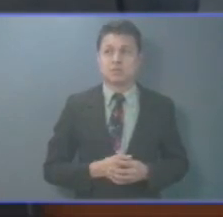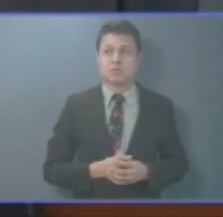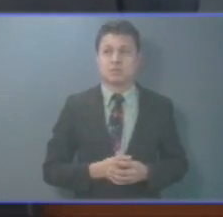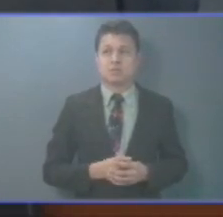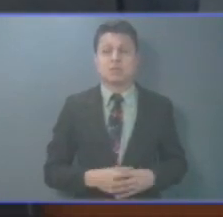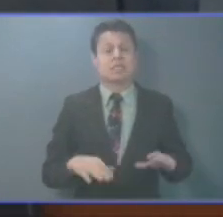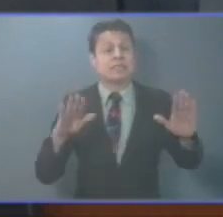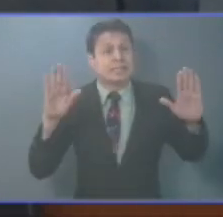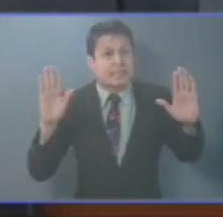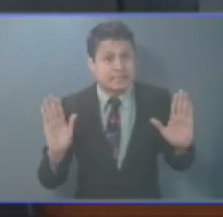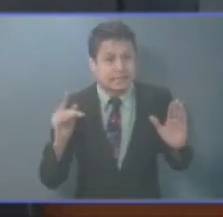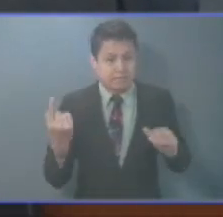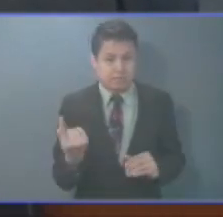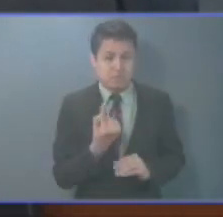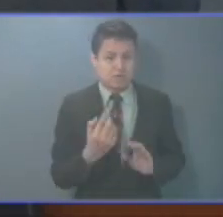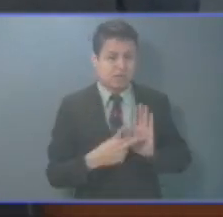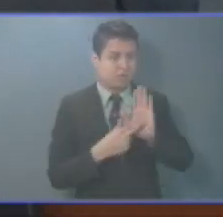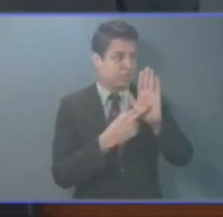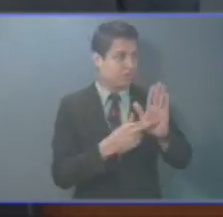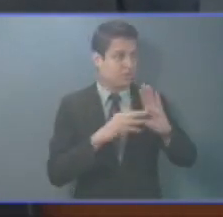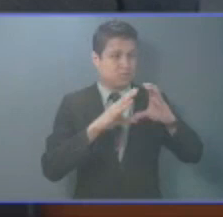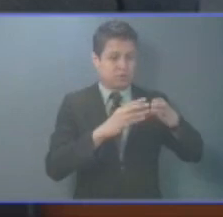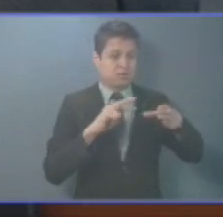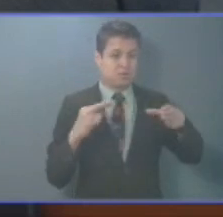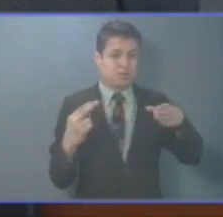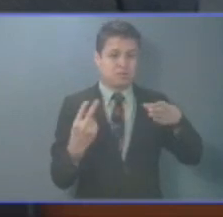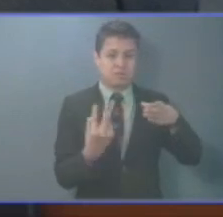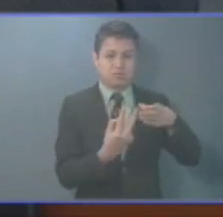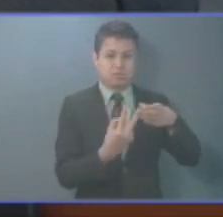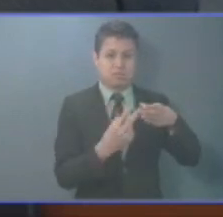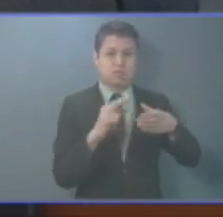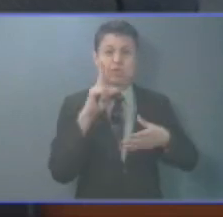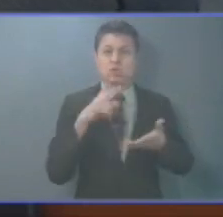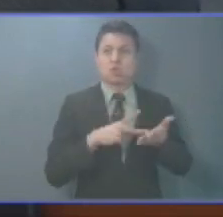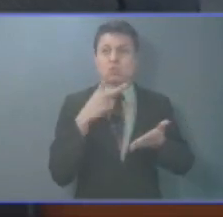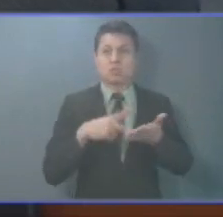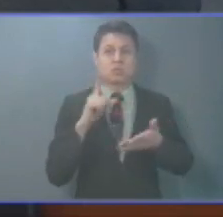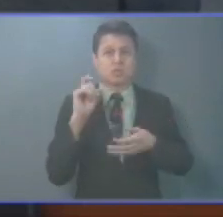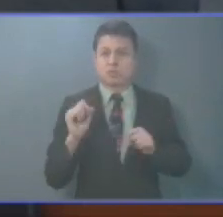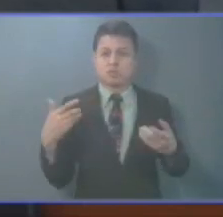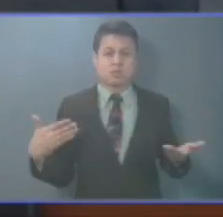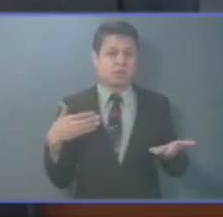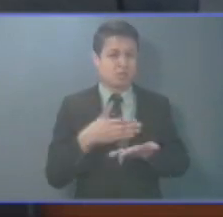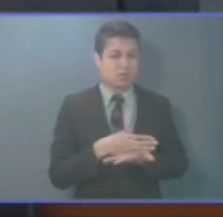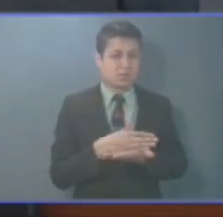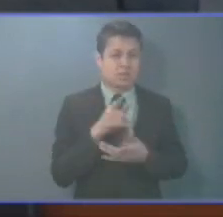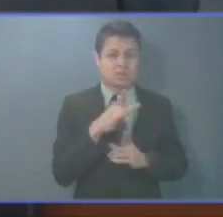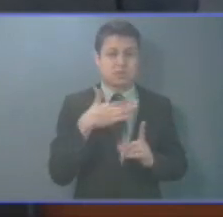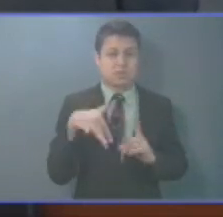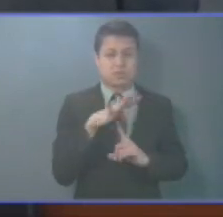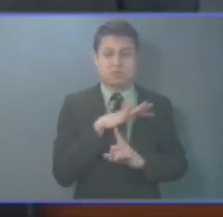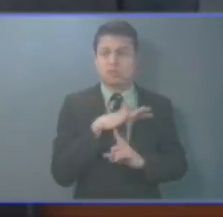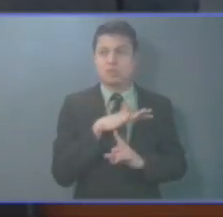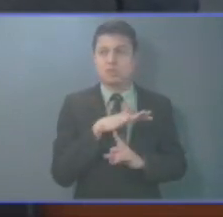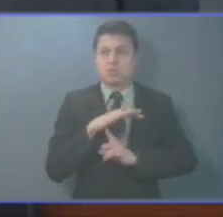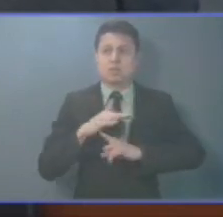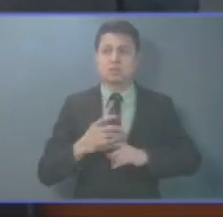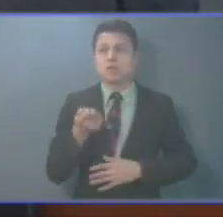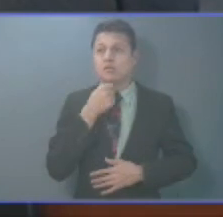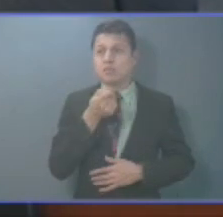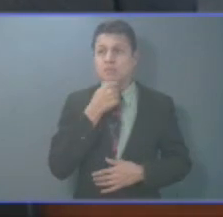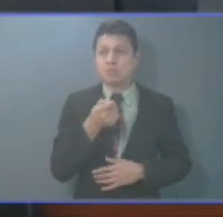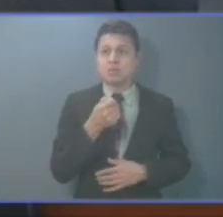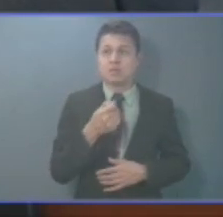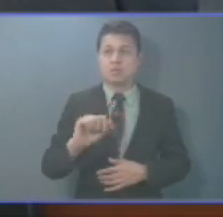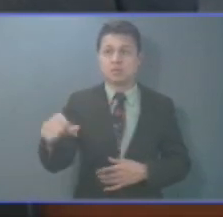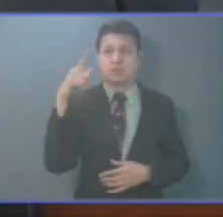Si estas representaciones incurrieren en 2 ausencias consecutivas, tal situación será informada a